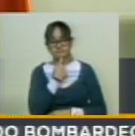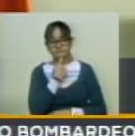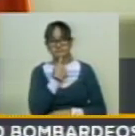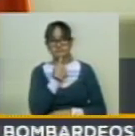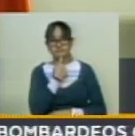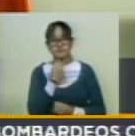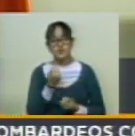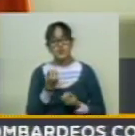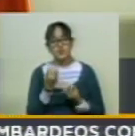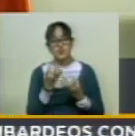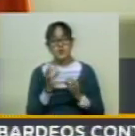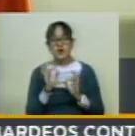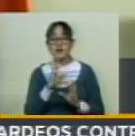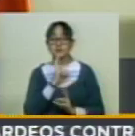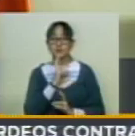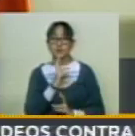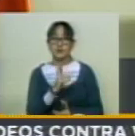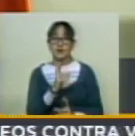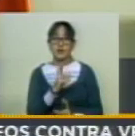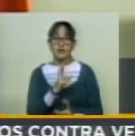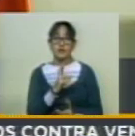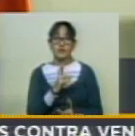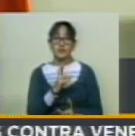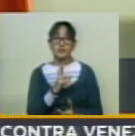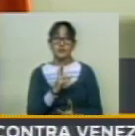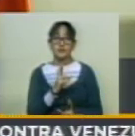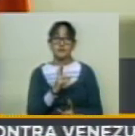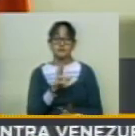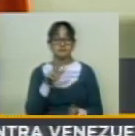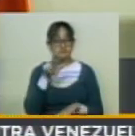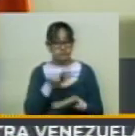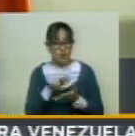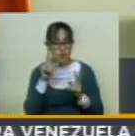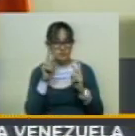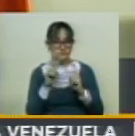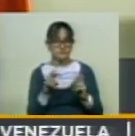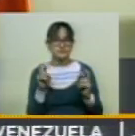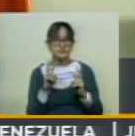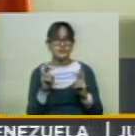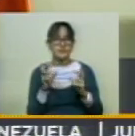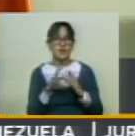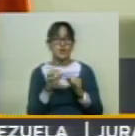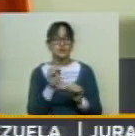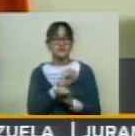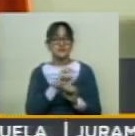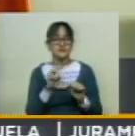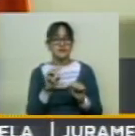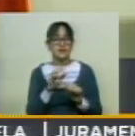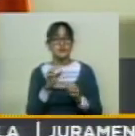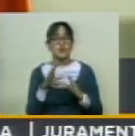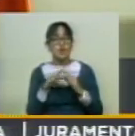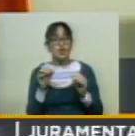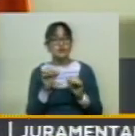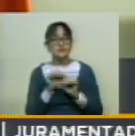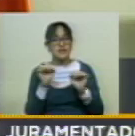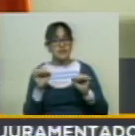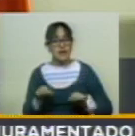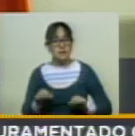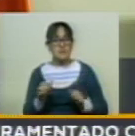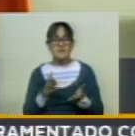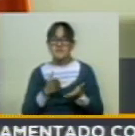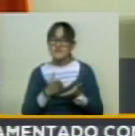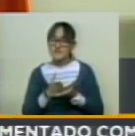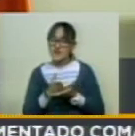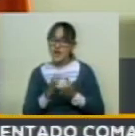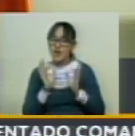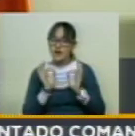contado y los resultados electorales probados, auditados, todo nuestro sistema, los resultados electorales son fiel